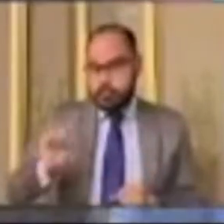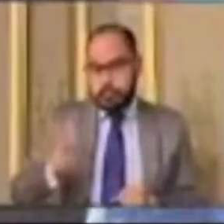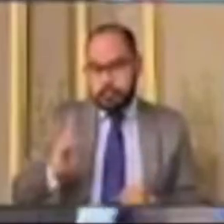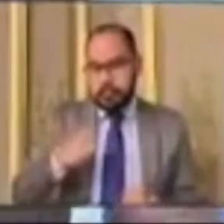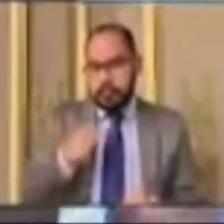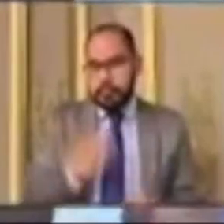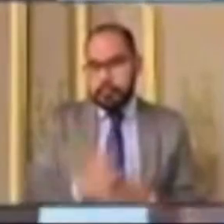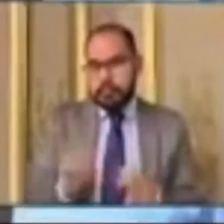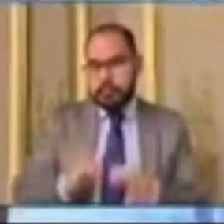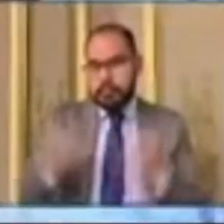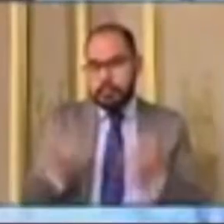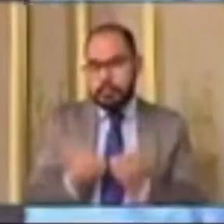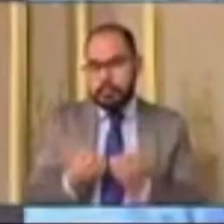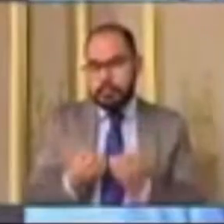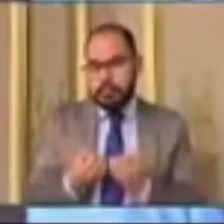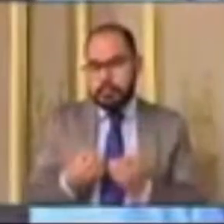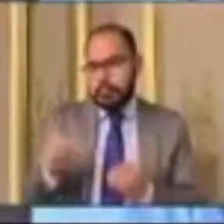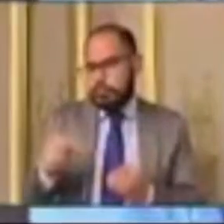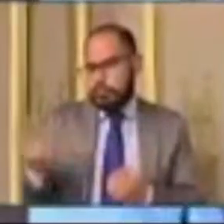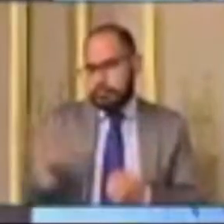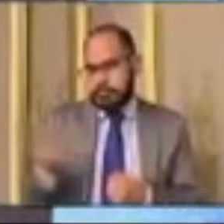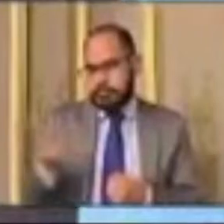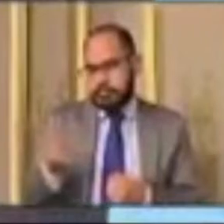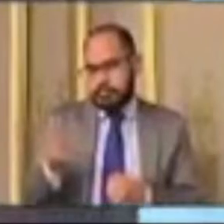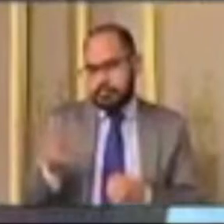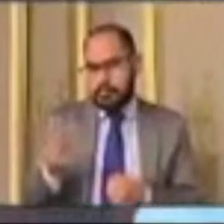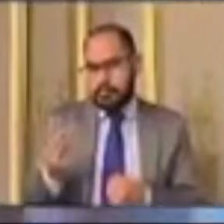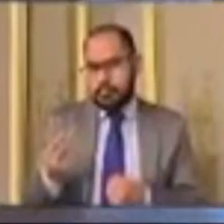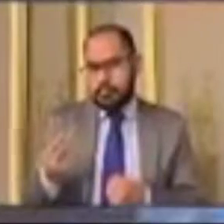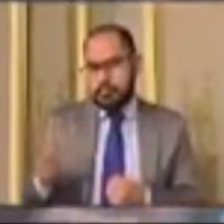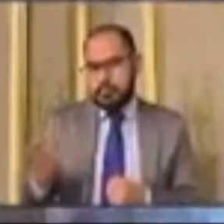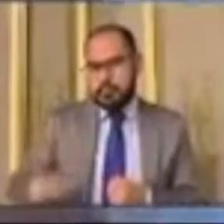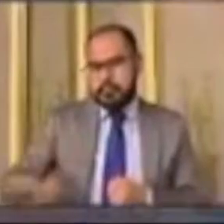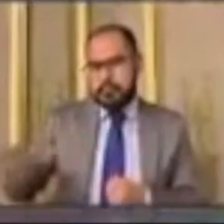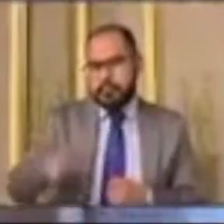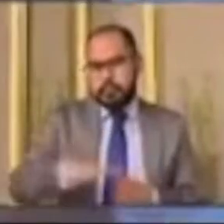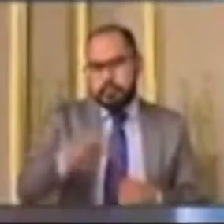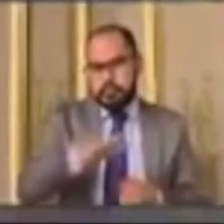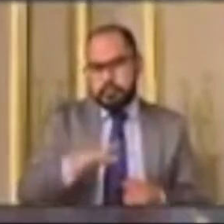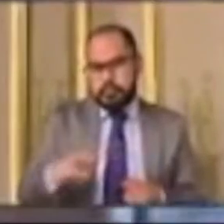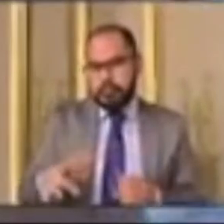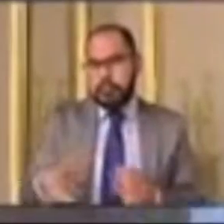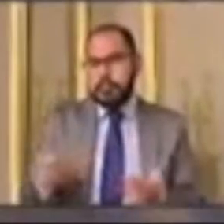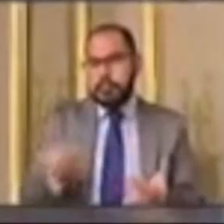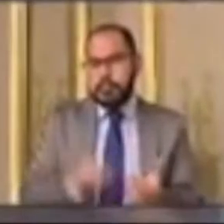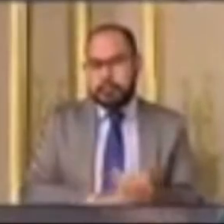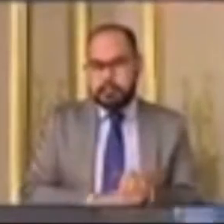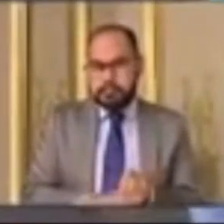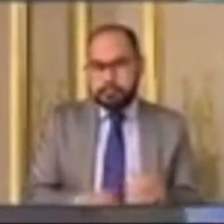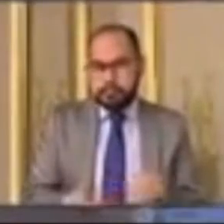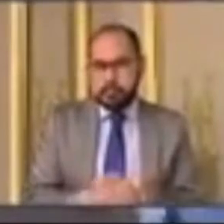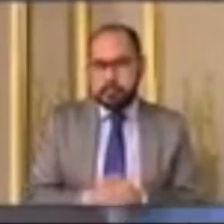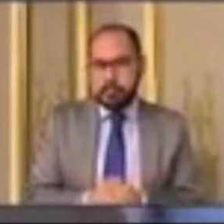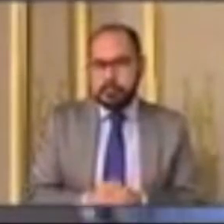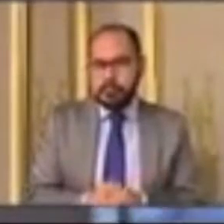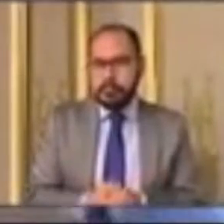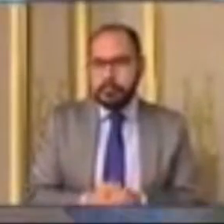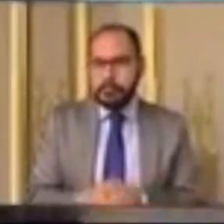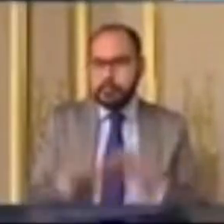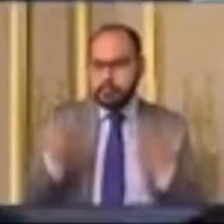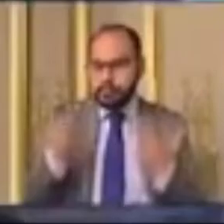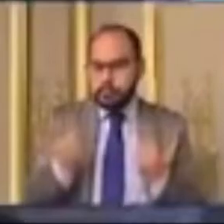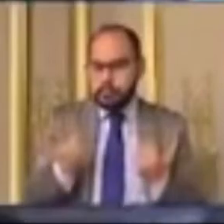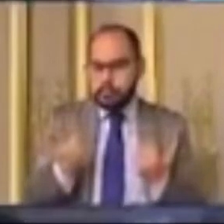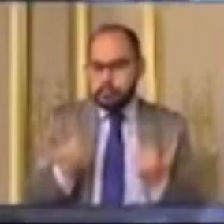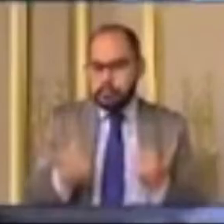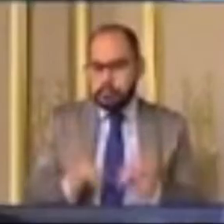órganos desconcentrados ya no tienen una razón de ser. En las colonias que se han ido conformando al interior de estos lugares, ya no hay una pertenencia